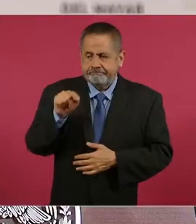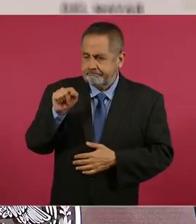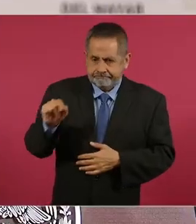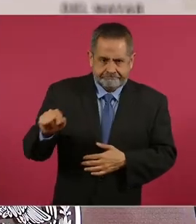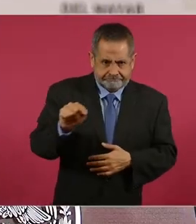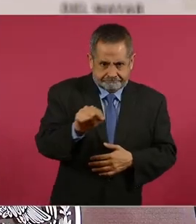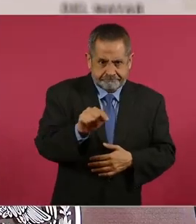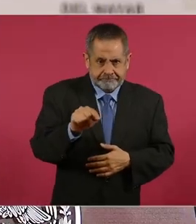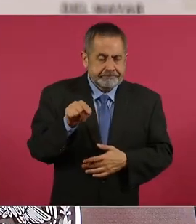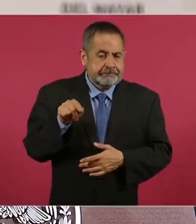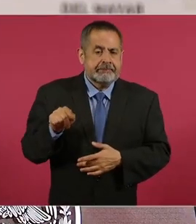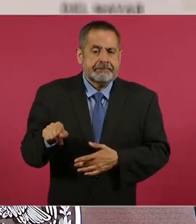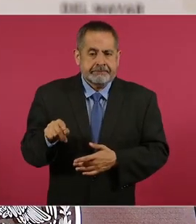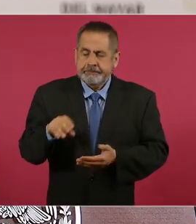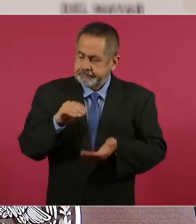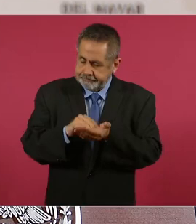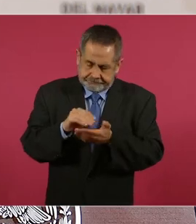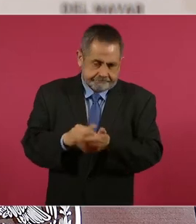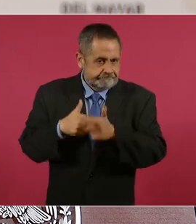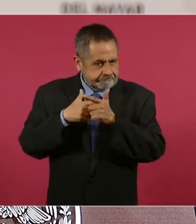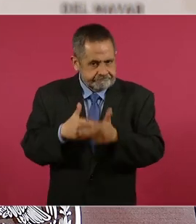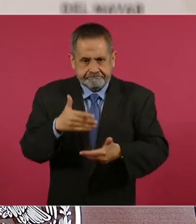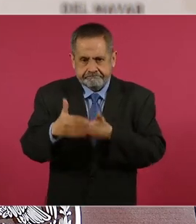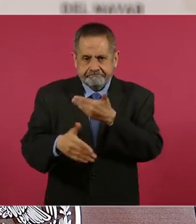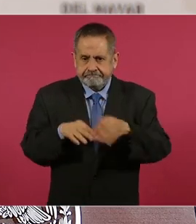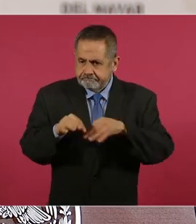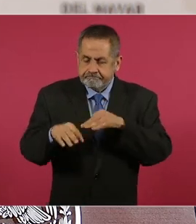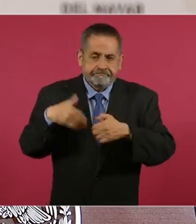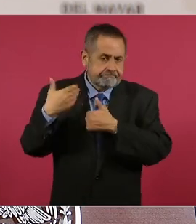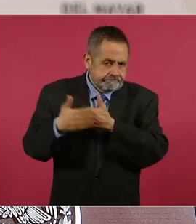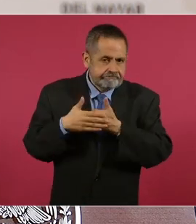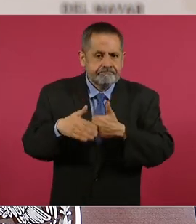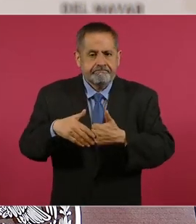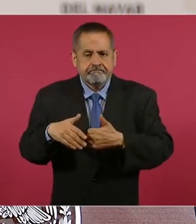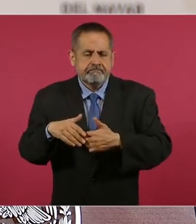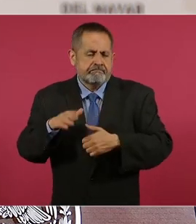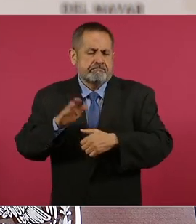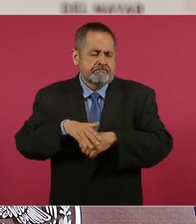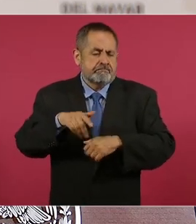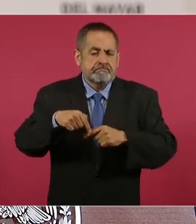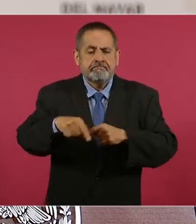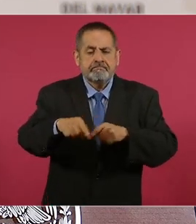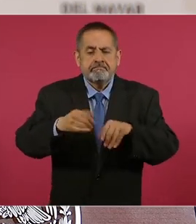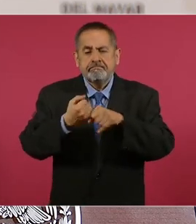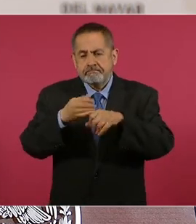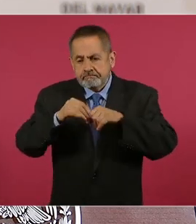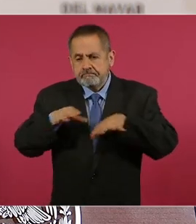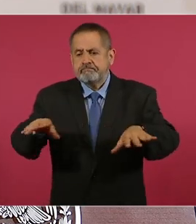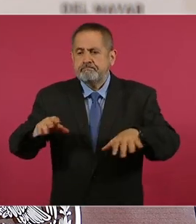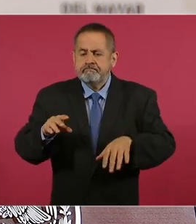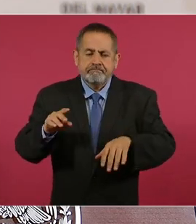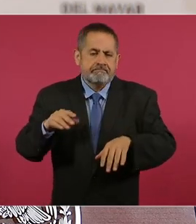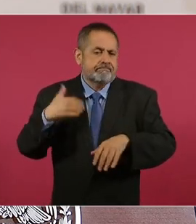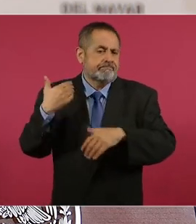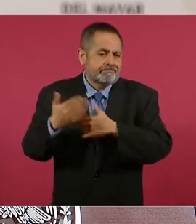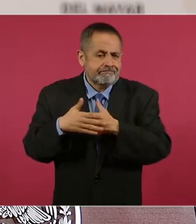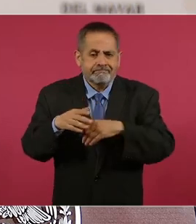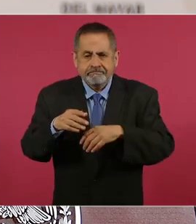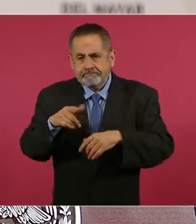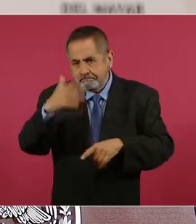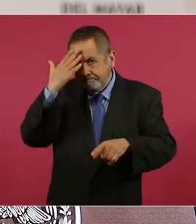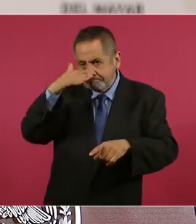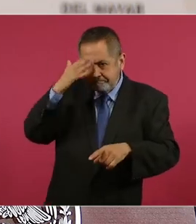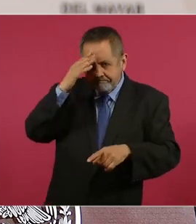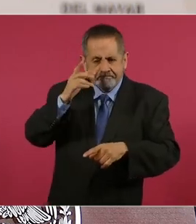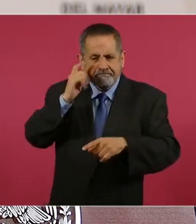Entonces, seguimos trabajando y les daremos información día con día para que ustedes sepan